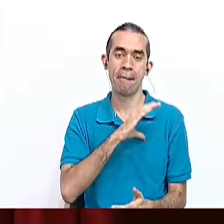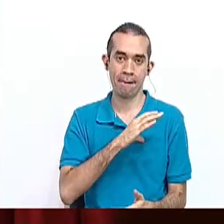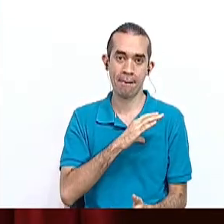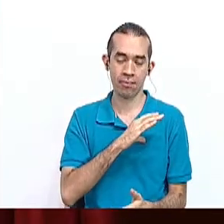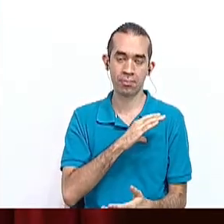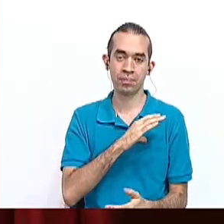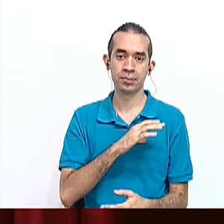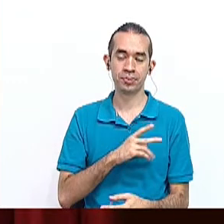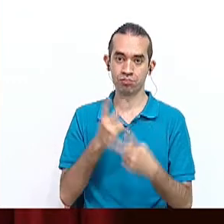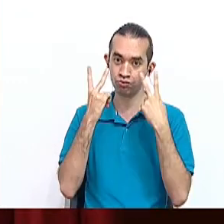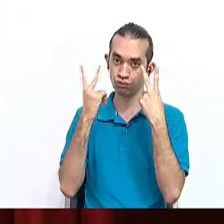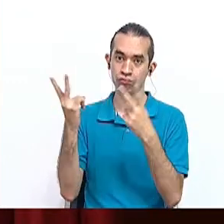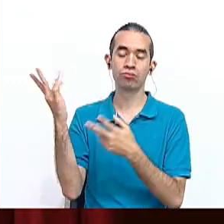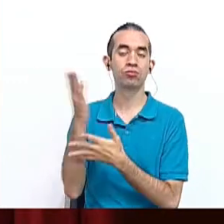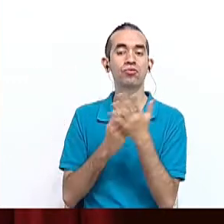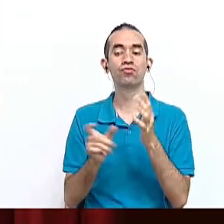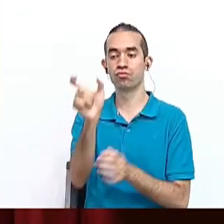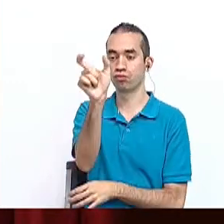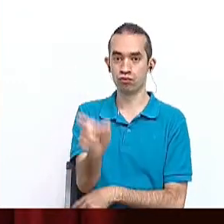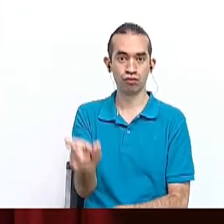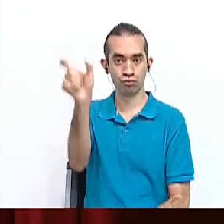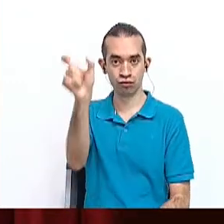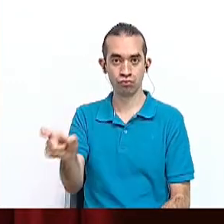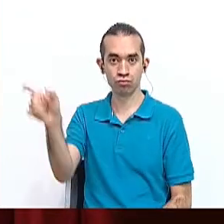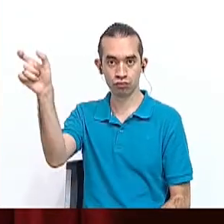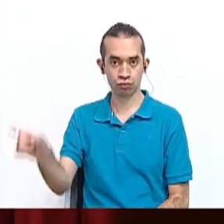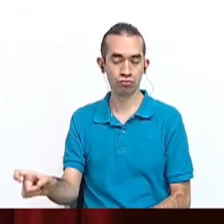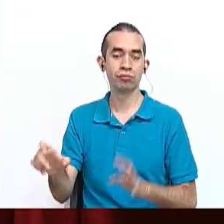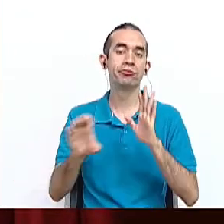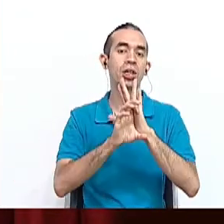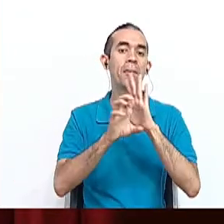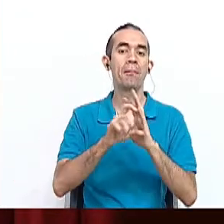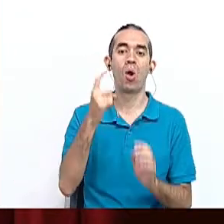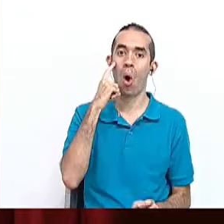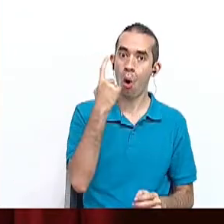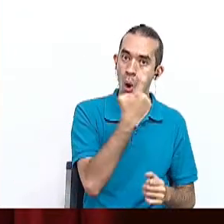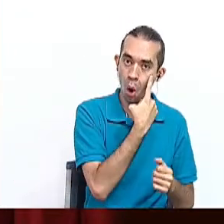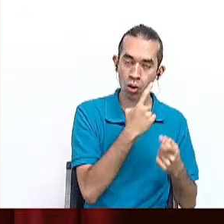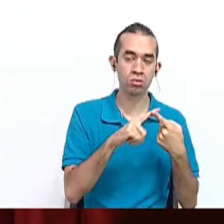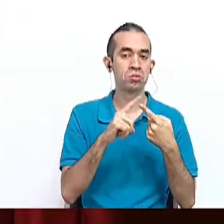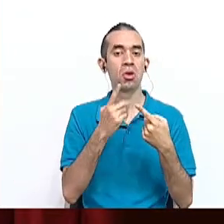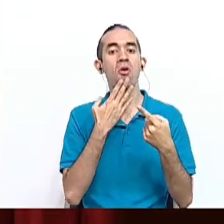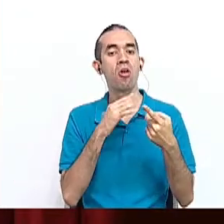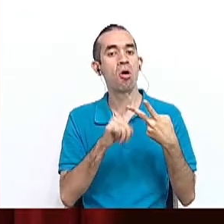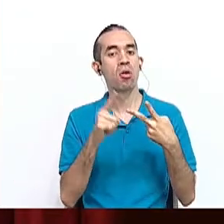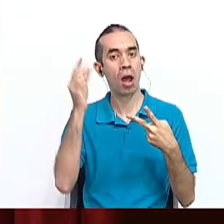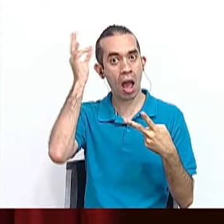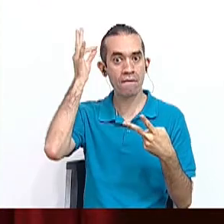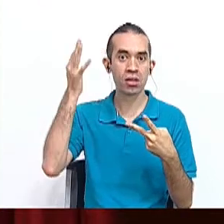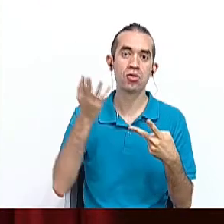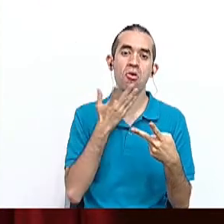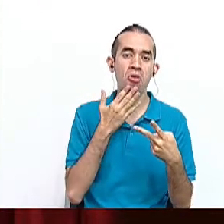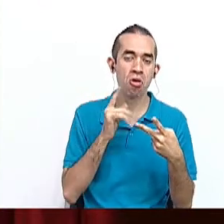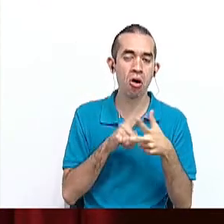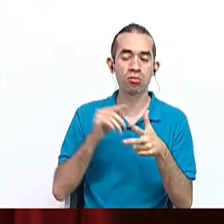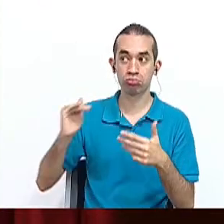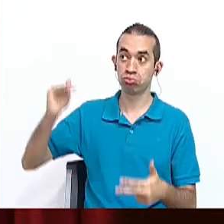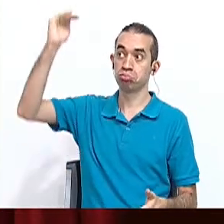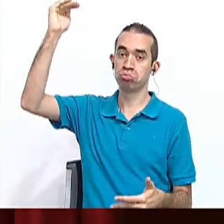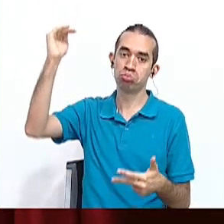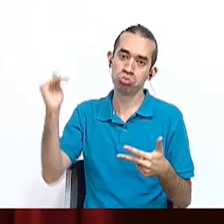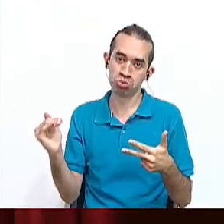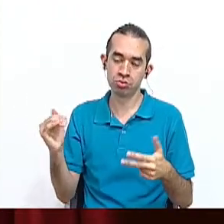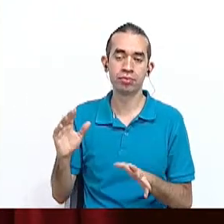rasgo observable de un organismo, como el color de los ojos, el color del cabello, la estatura. Vamos con la